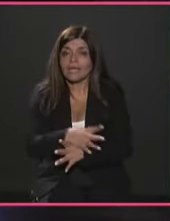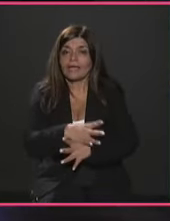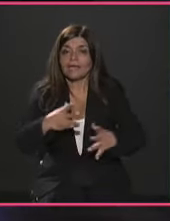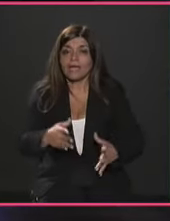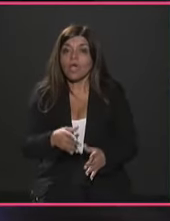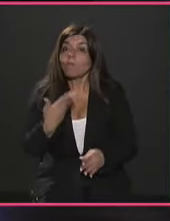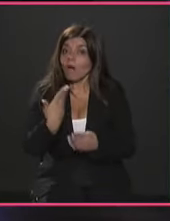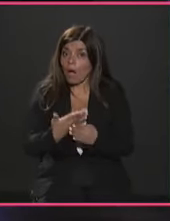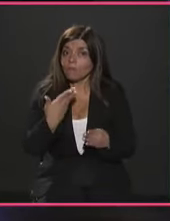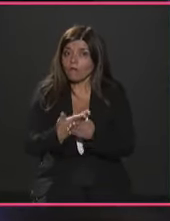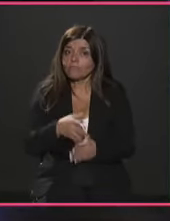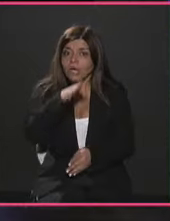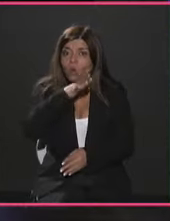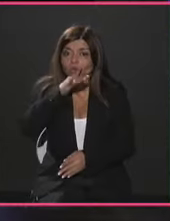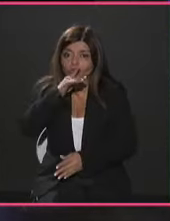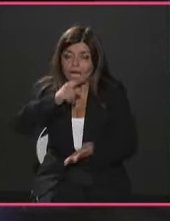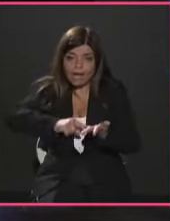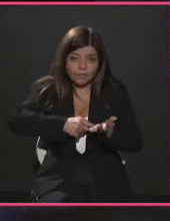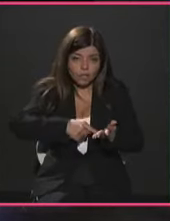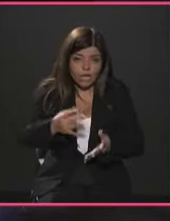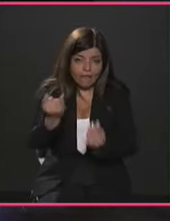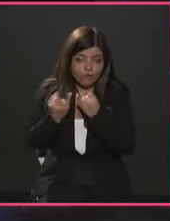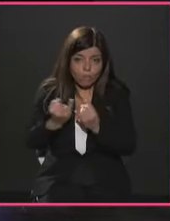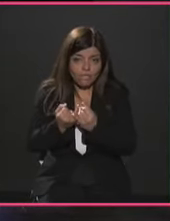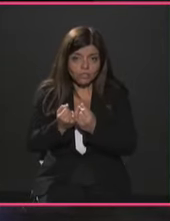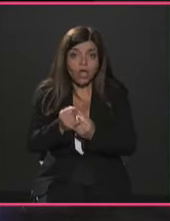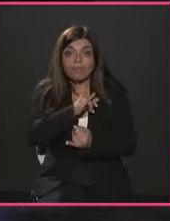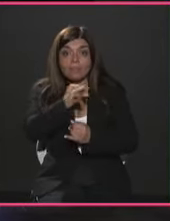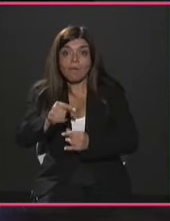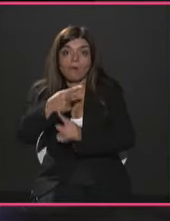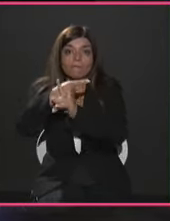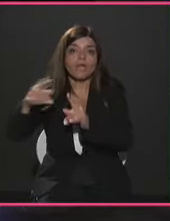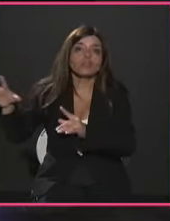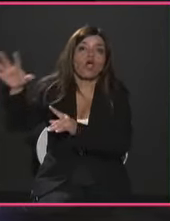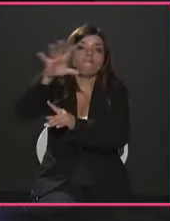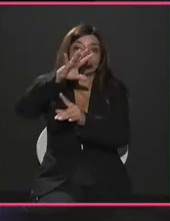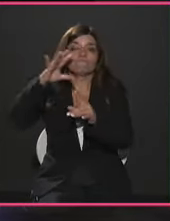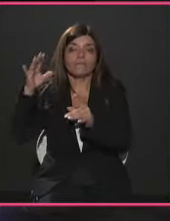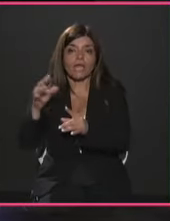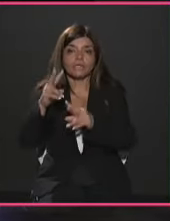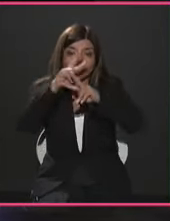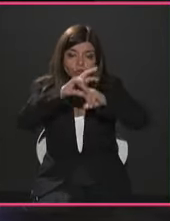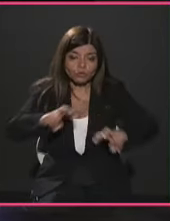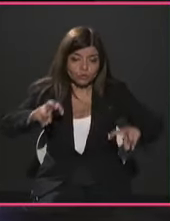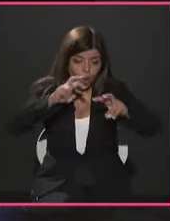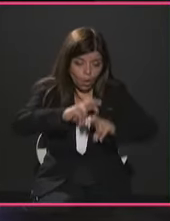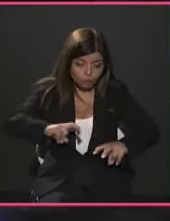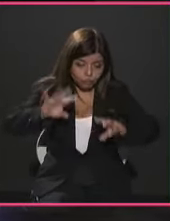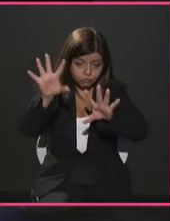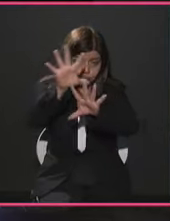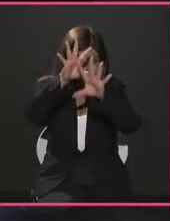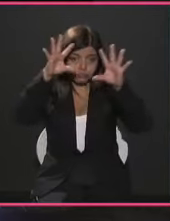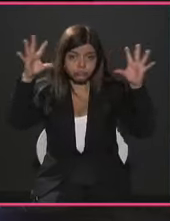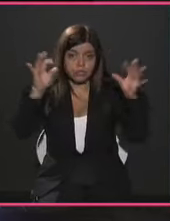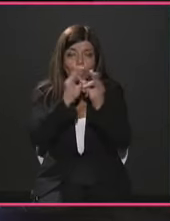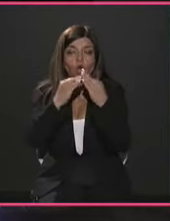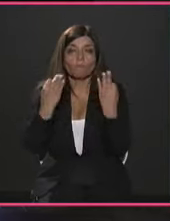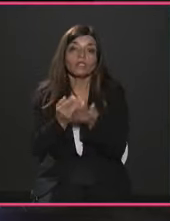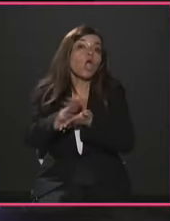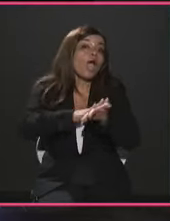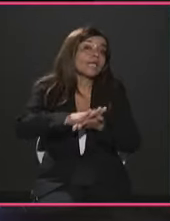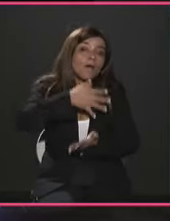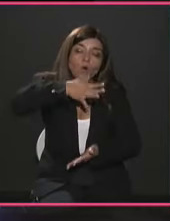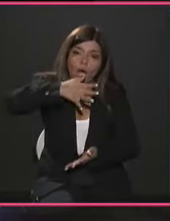podía servir bastante final ente cuando pasamos al monitoreo medioambiental podemos monitorear ecosistemas completos tomemos El ejemplo del